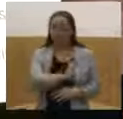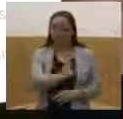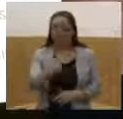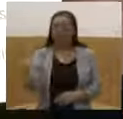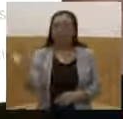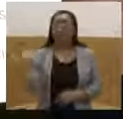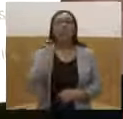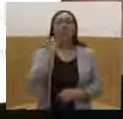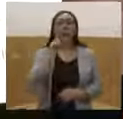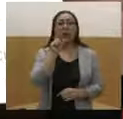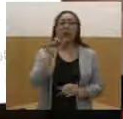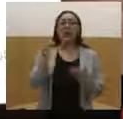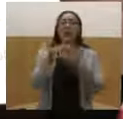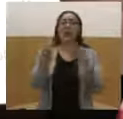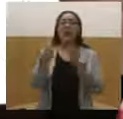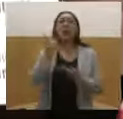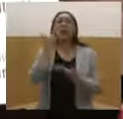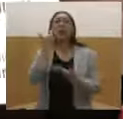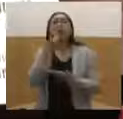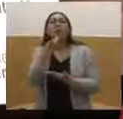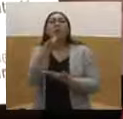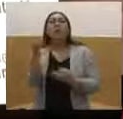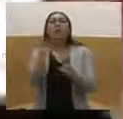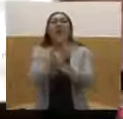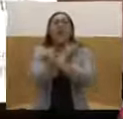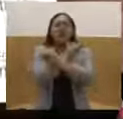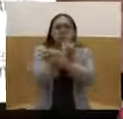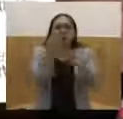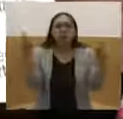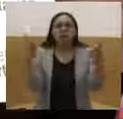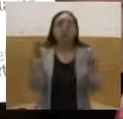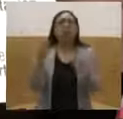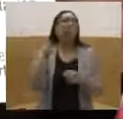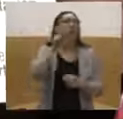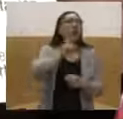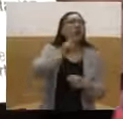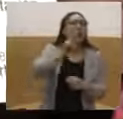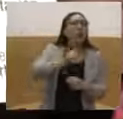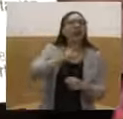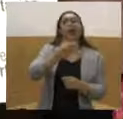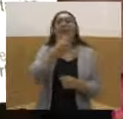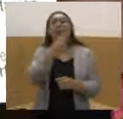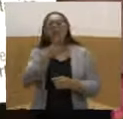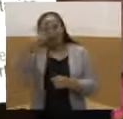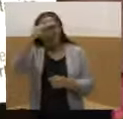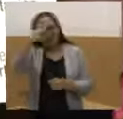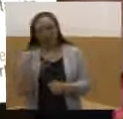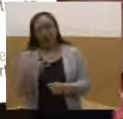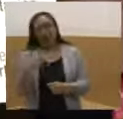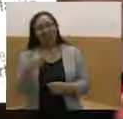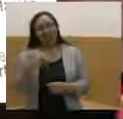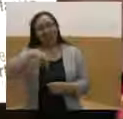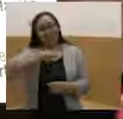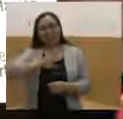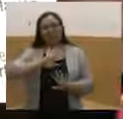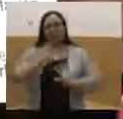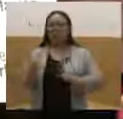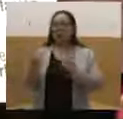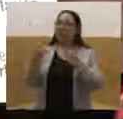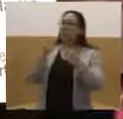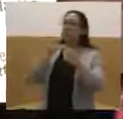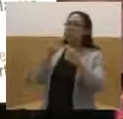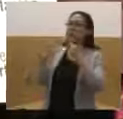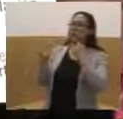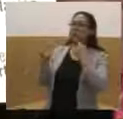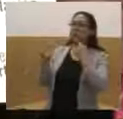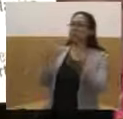queremos decirle a todas las mexicanas y a todos los mexicanos que hemos discutido con seriedad, que tomamos en cuenta